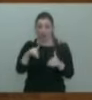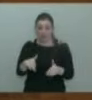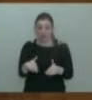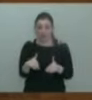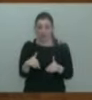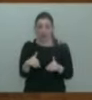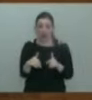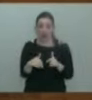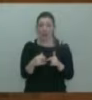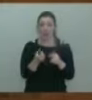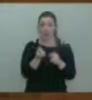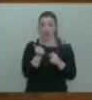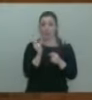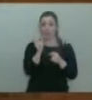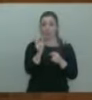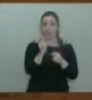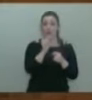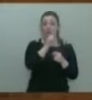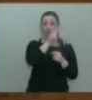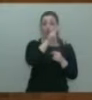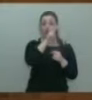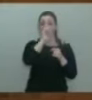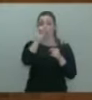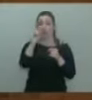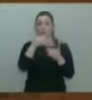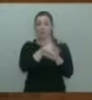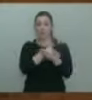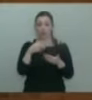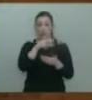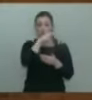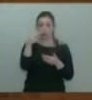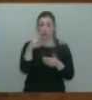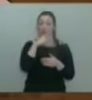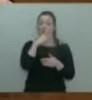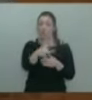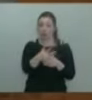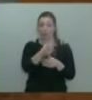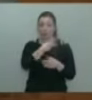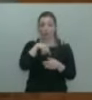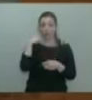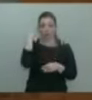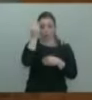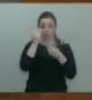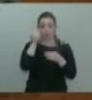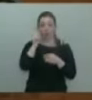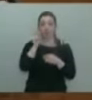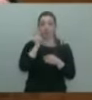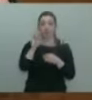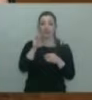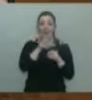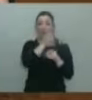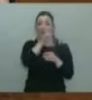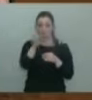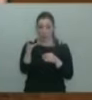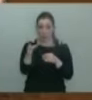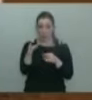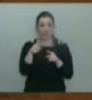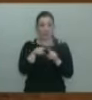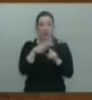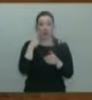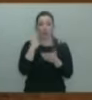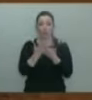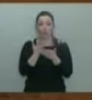por importe de 220 millones de euros y, por lo tanto, no creemos que desde el punto de vista de la deuda tampoco se justifique